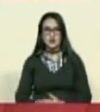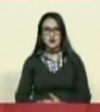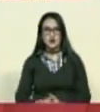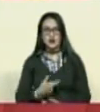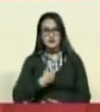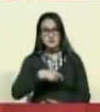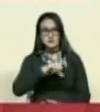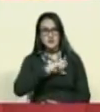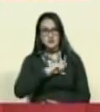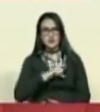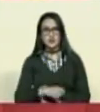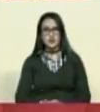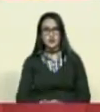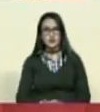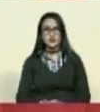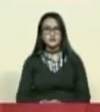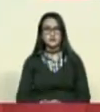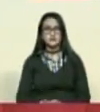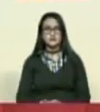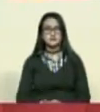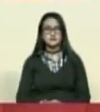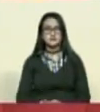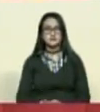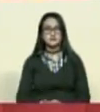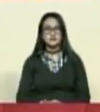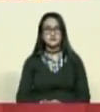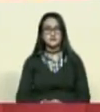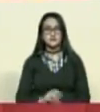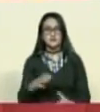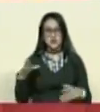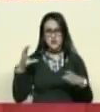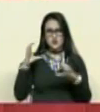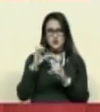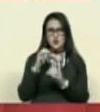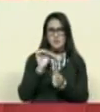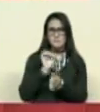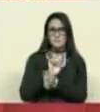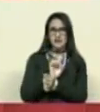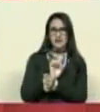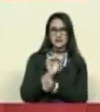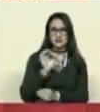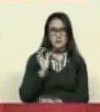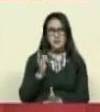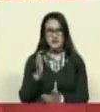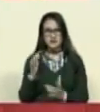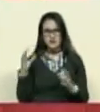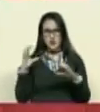periodista español. Y bueno, me puso como en una cueva, como que yo estuviera preso en Guantánamo.